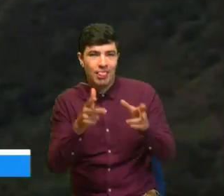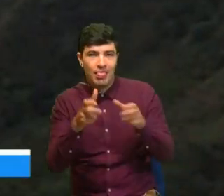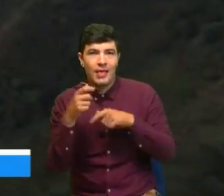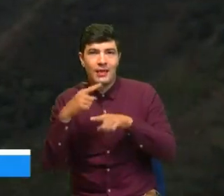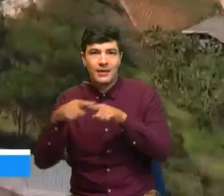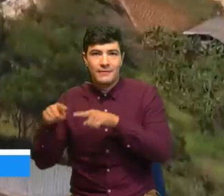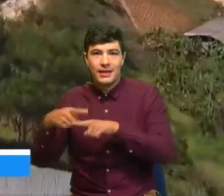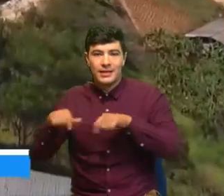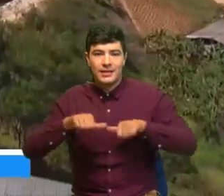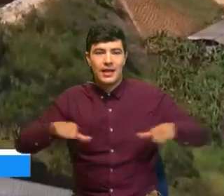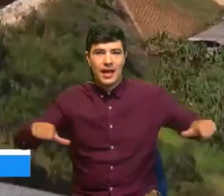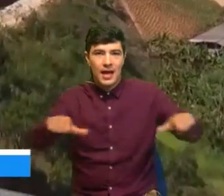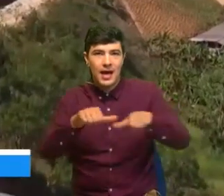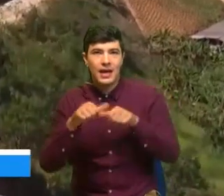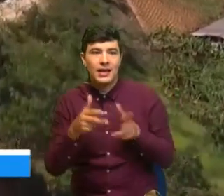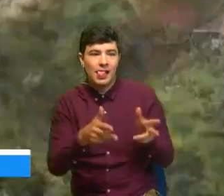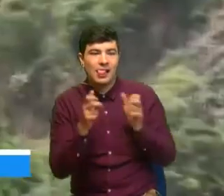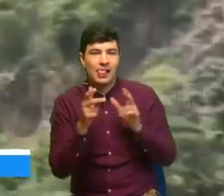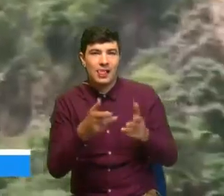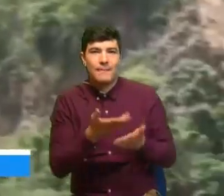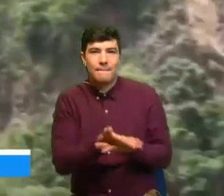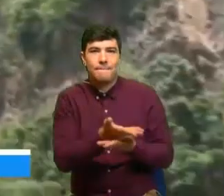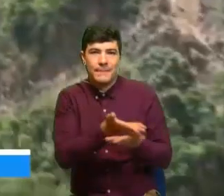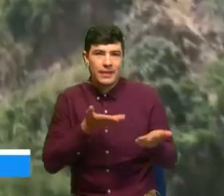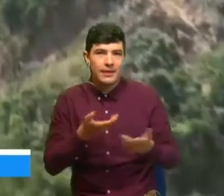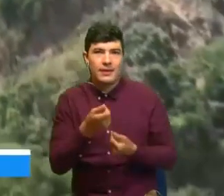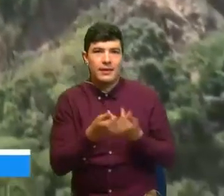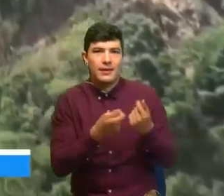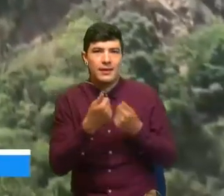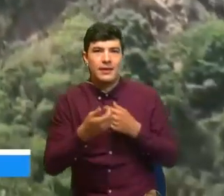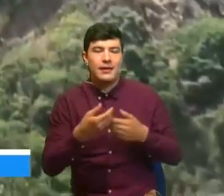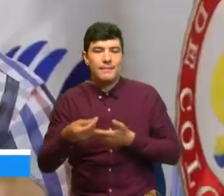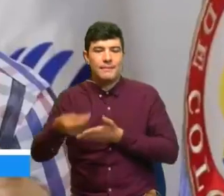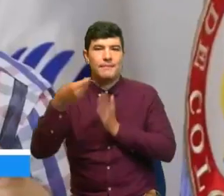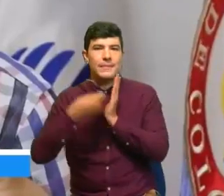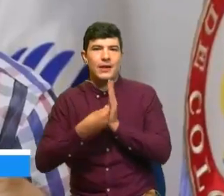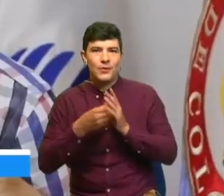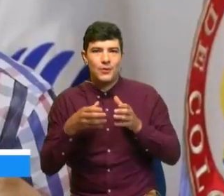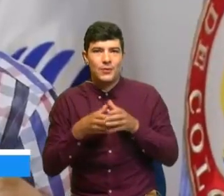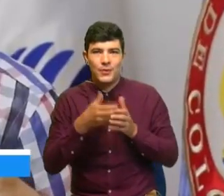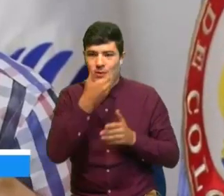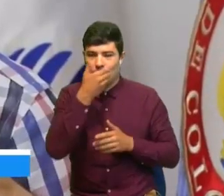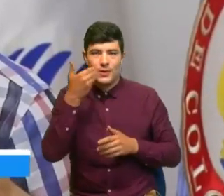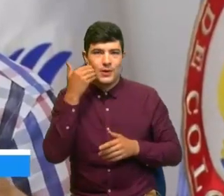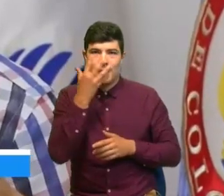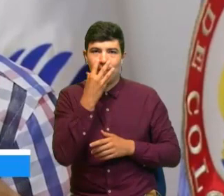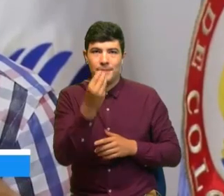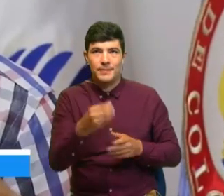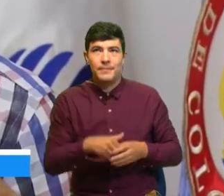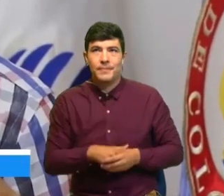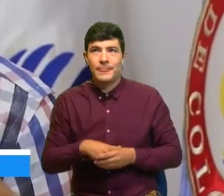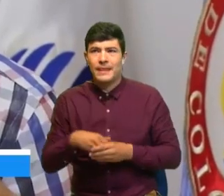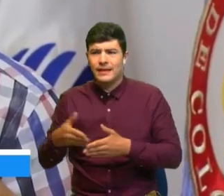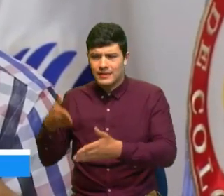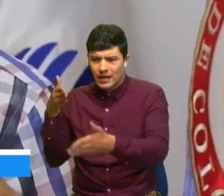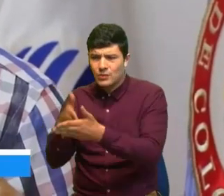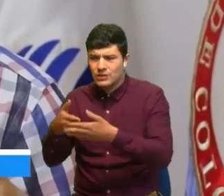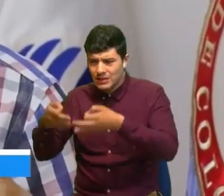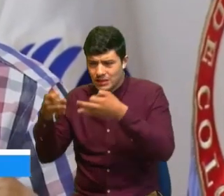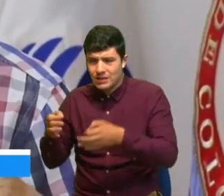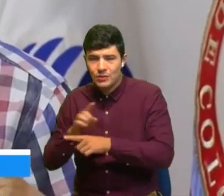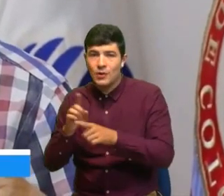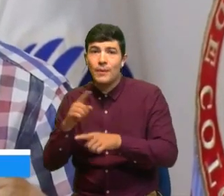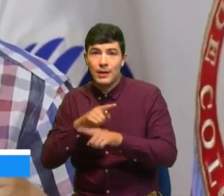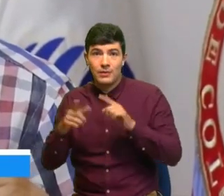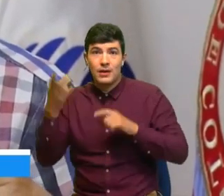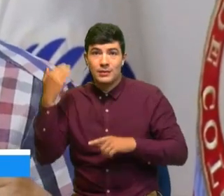municipios para temas de cobros de extorsiones no tenemos una denuncia formal pero si sabemos el hecho de hecho una situación